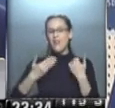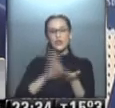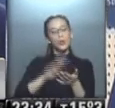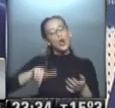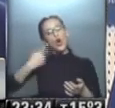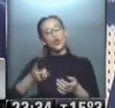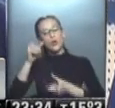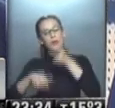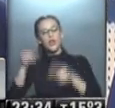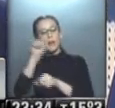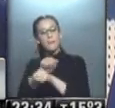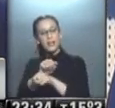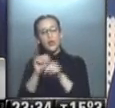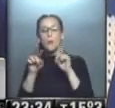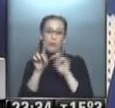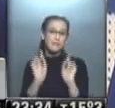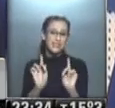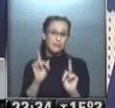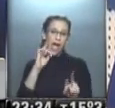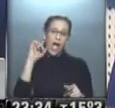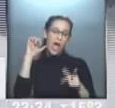presos condenados por la misma doctrina.